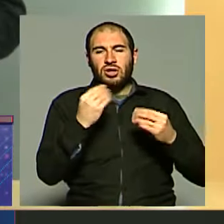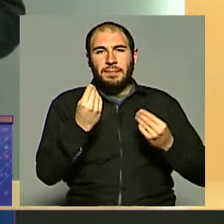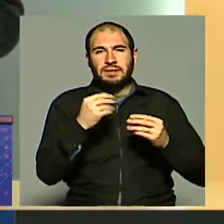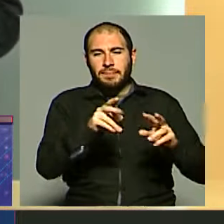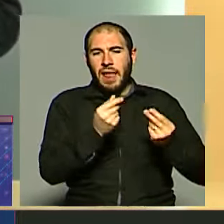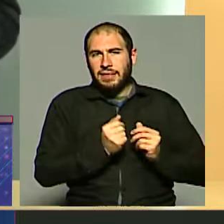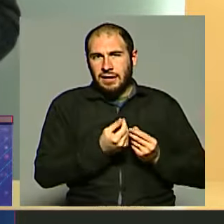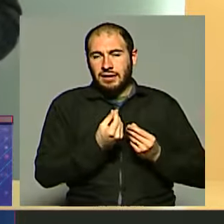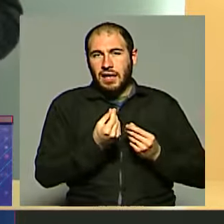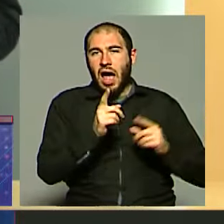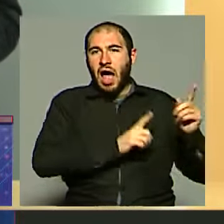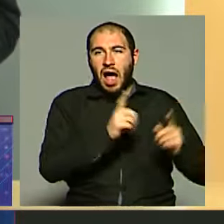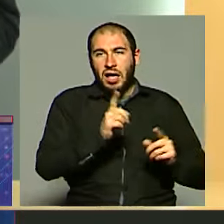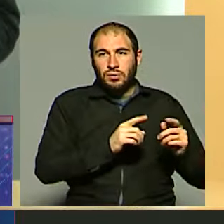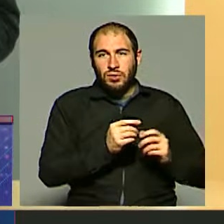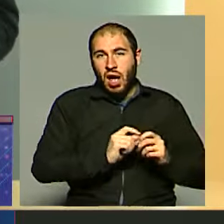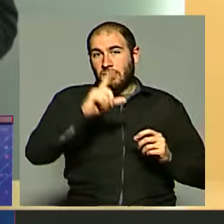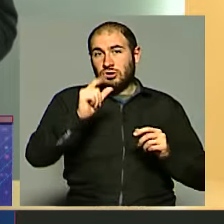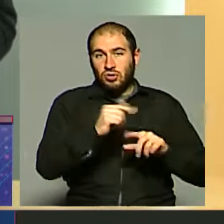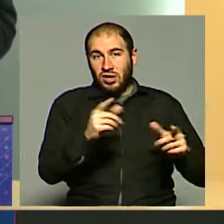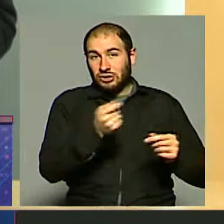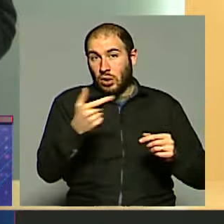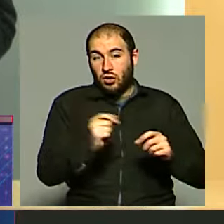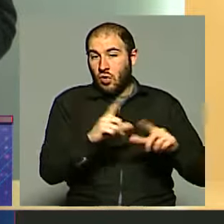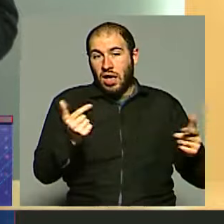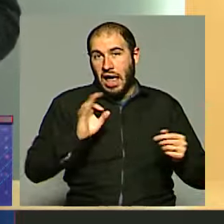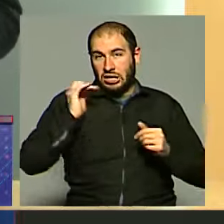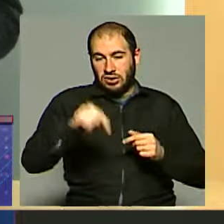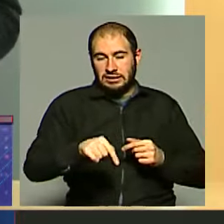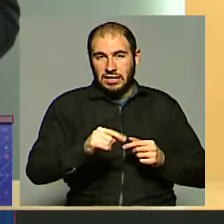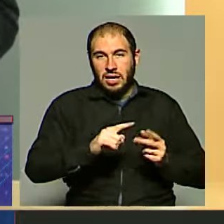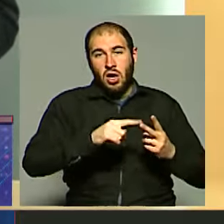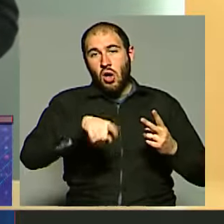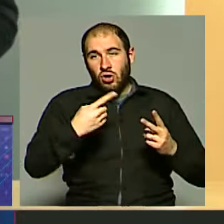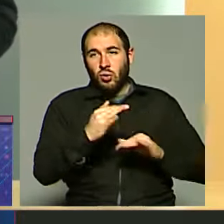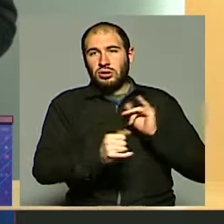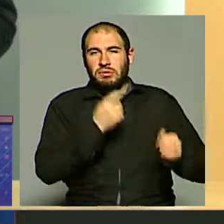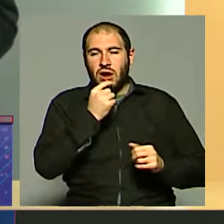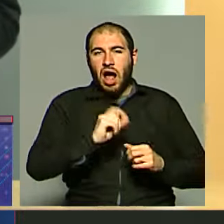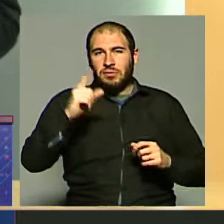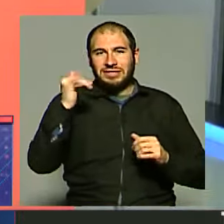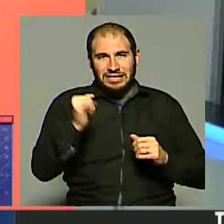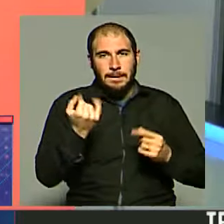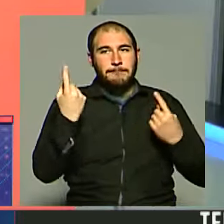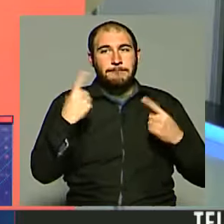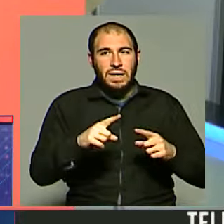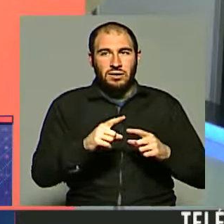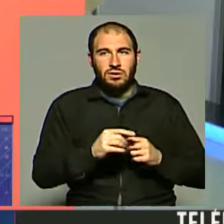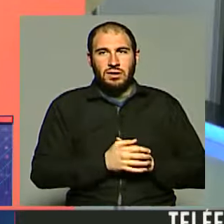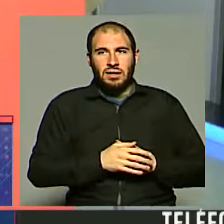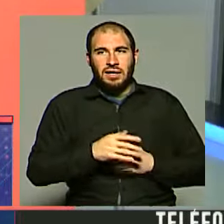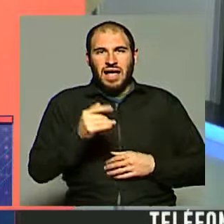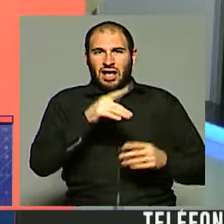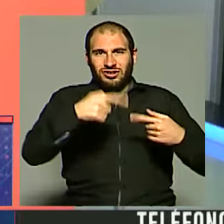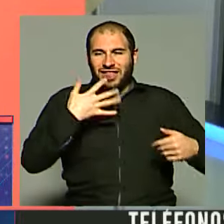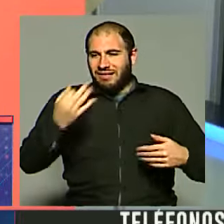esos ingresos? En algunos casos no han tenido aumento salarial durante este año y en el otro dicen, bueno, el aumento se ha dado, pero no se condice con